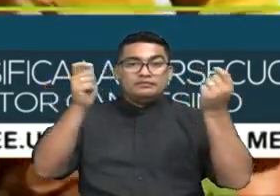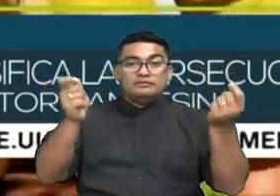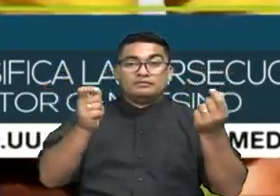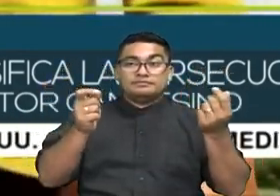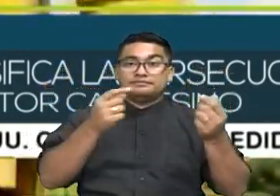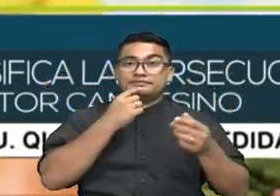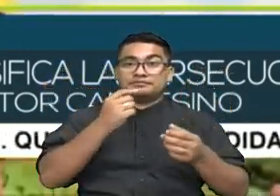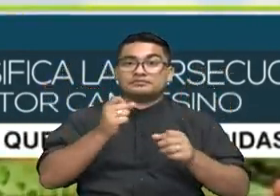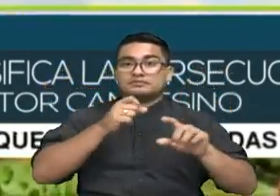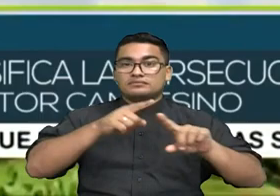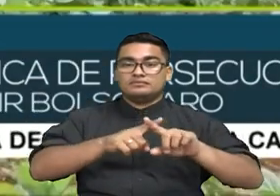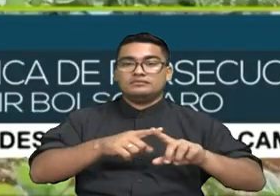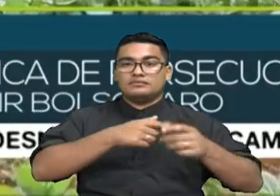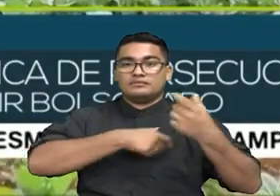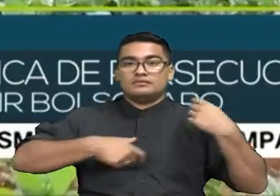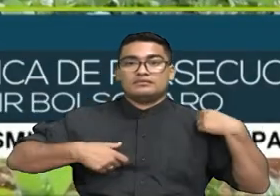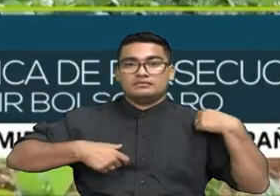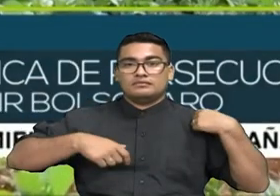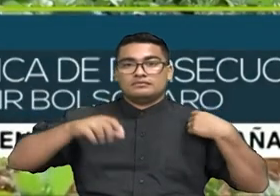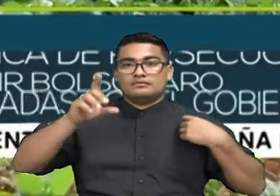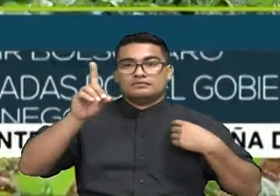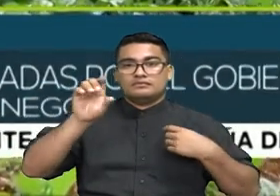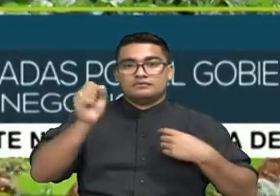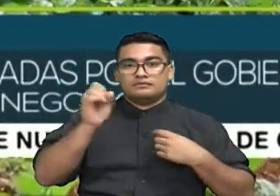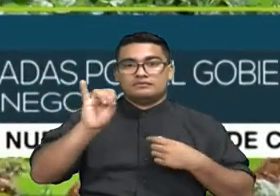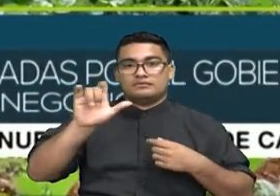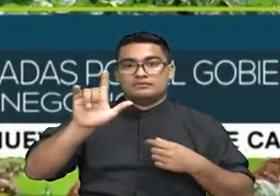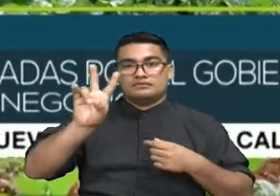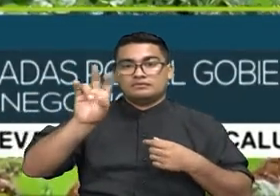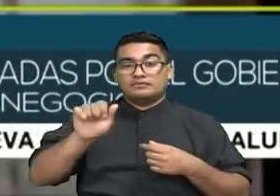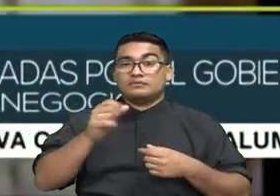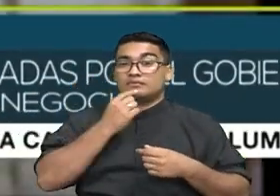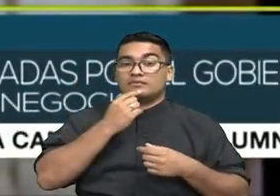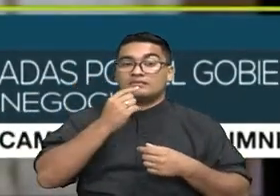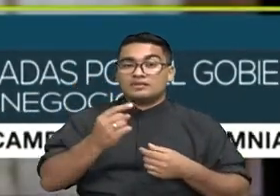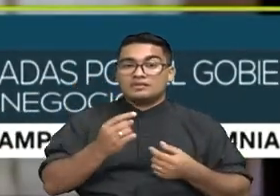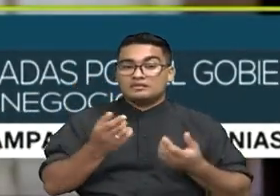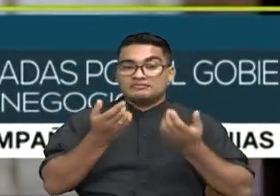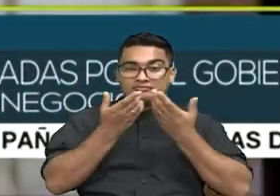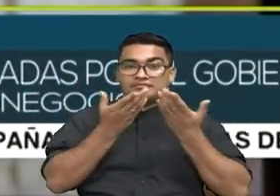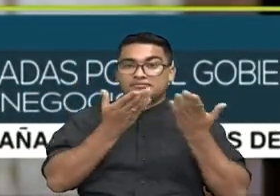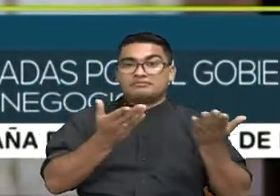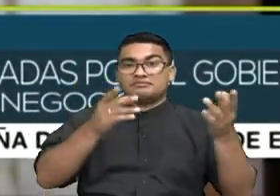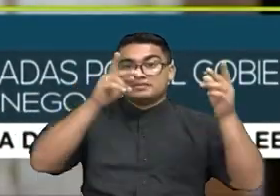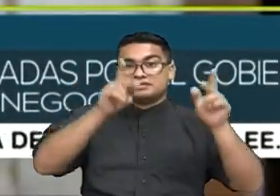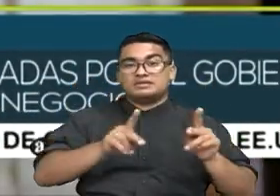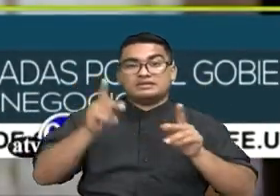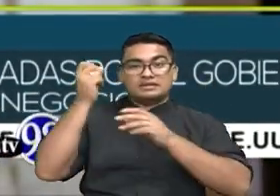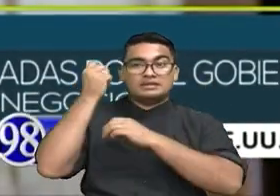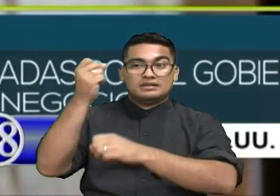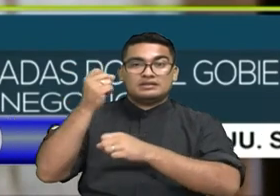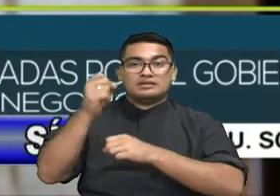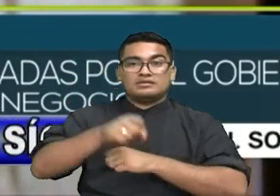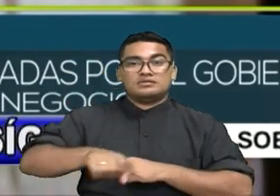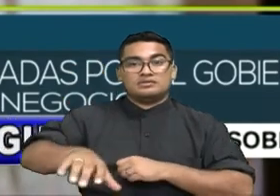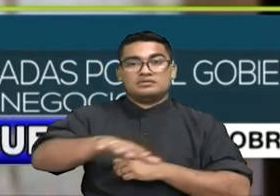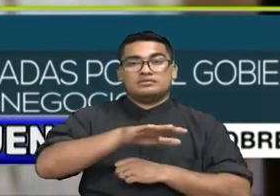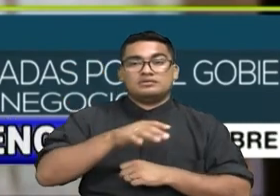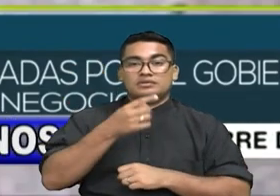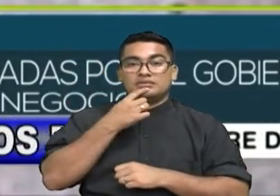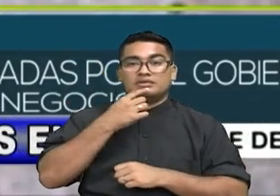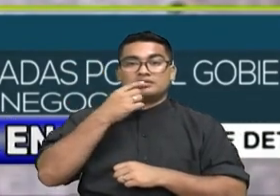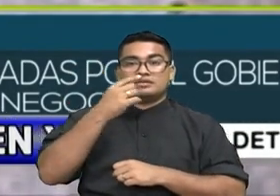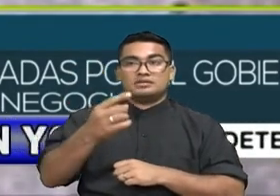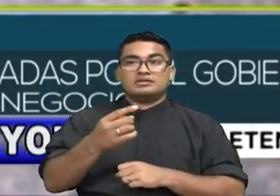del expresidente Luis Inácio Lula da Silva. Denunciaron líderes sociales, quienes además informaron de la paralización